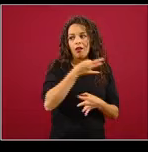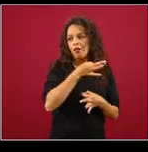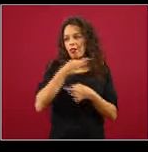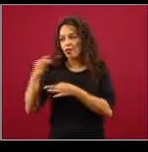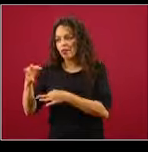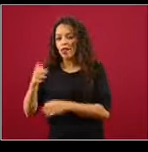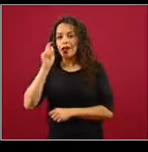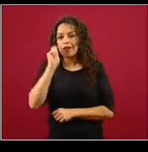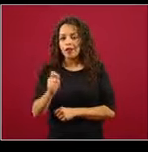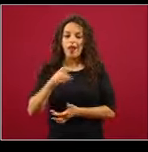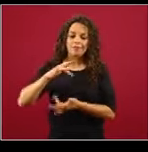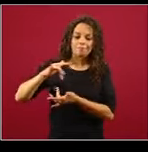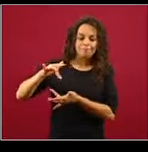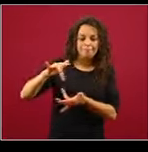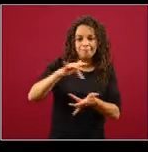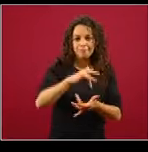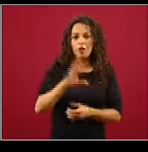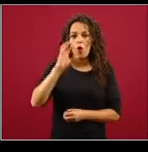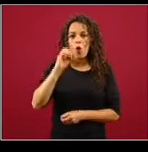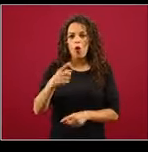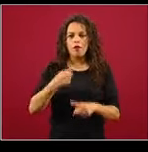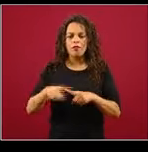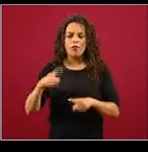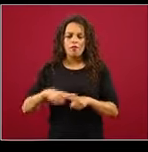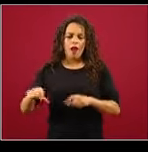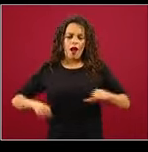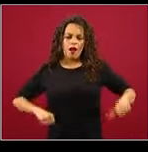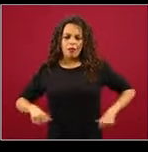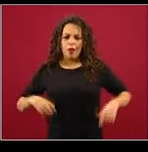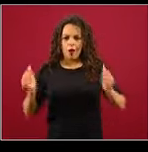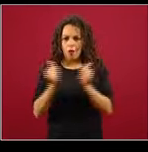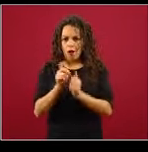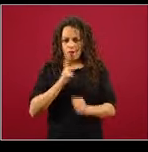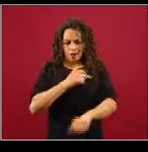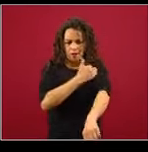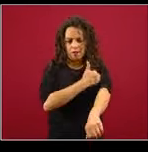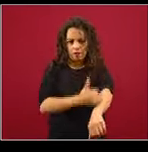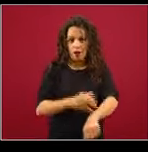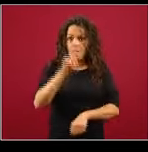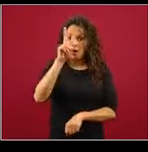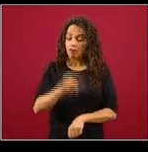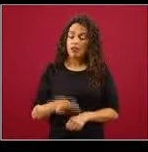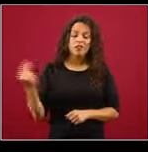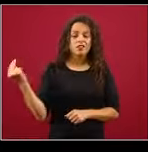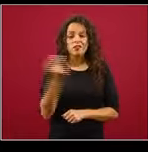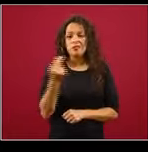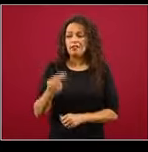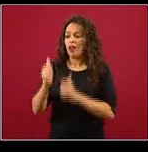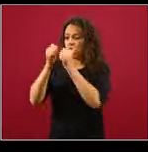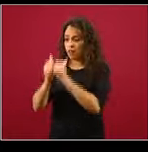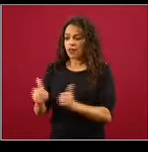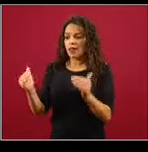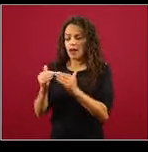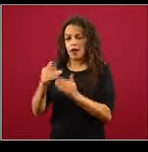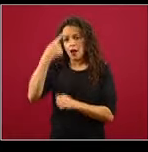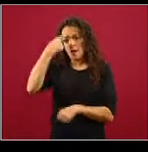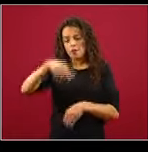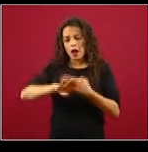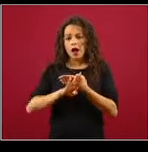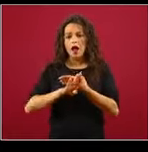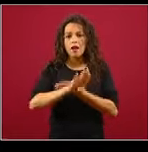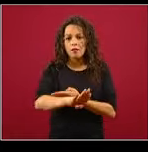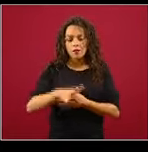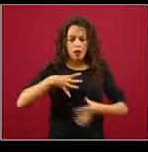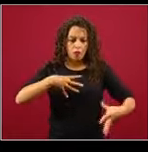o haciendo alguna actividad con mi familia. Es necesario que te quedes en casa para así evitar tu contagio y que contagies a los